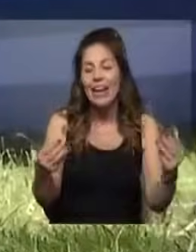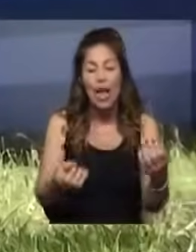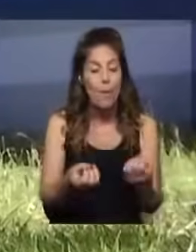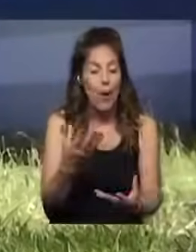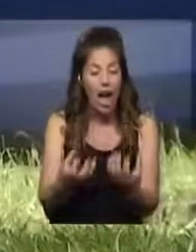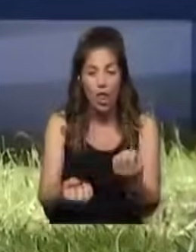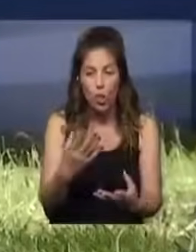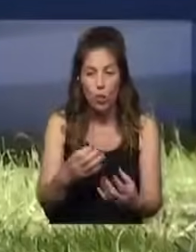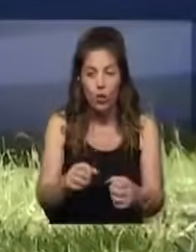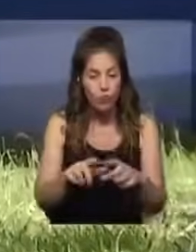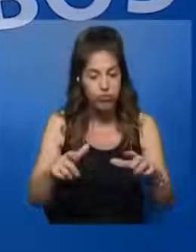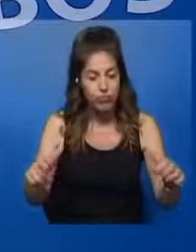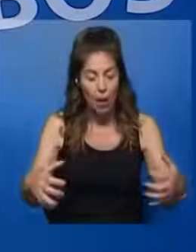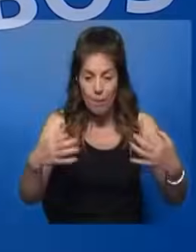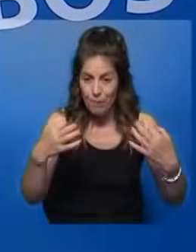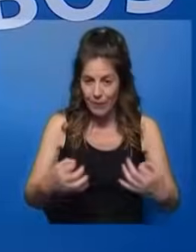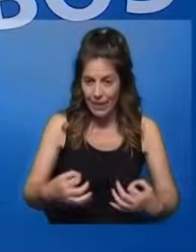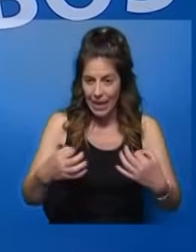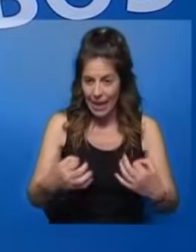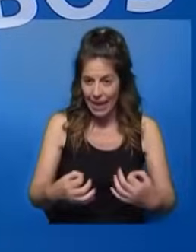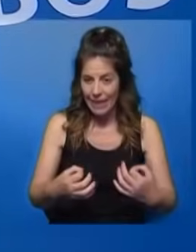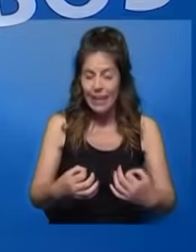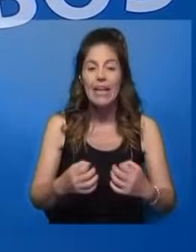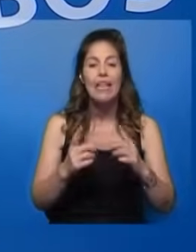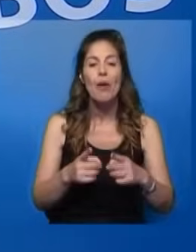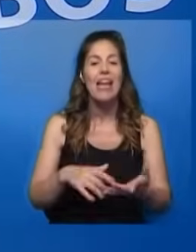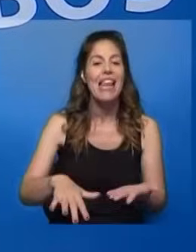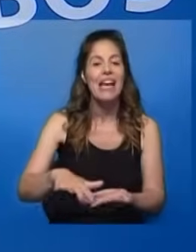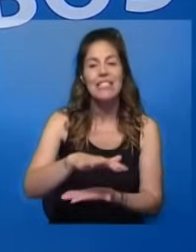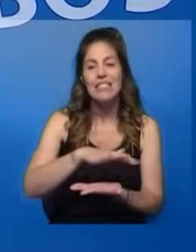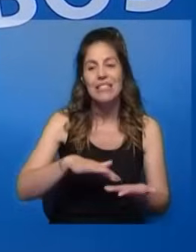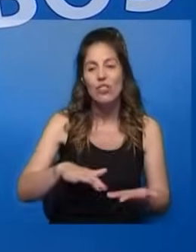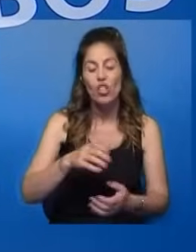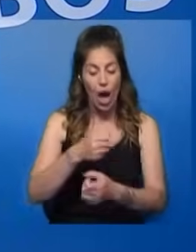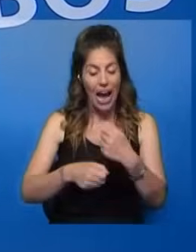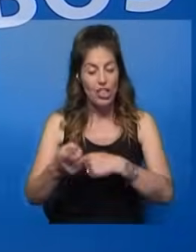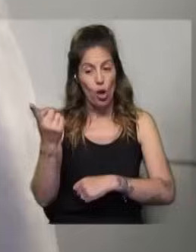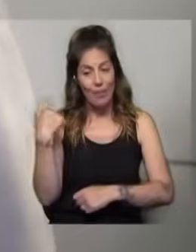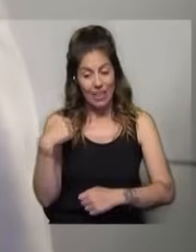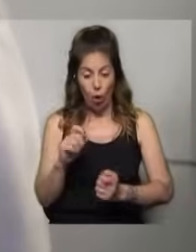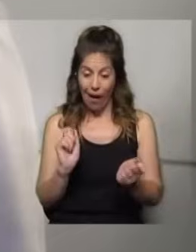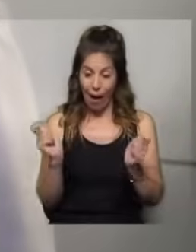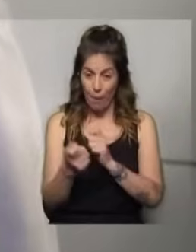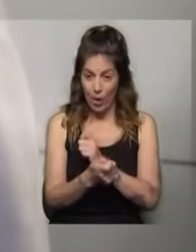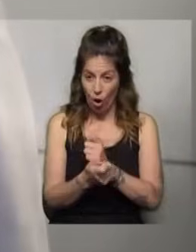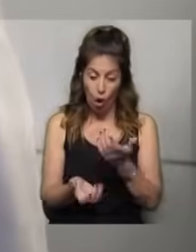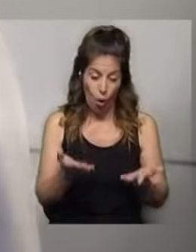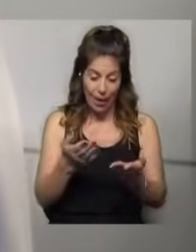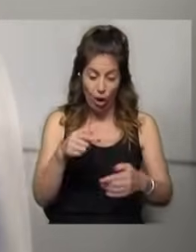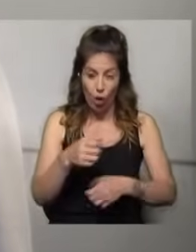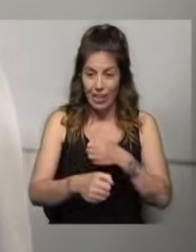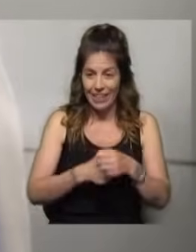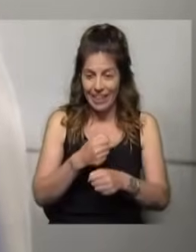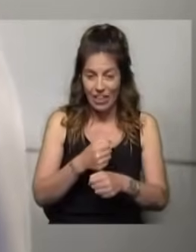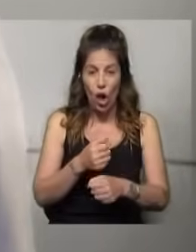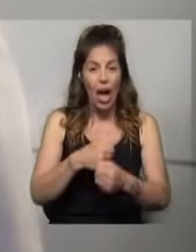vienen vienen creciendo bastante bien ni que hablar que la situación al año pasado a cambiado notoriamente no el año pasado estábamos